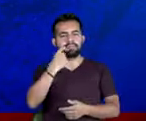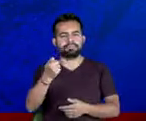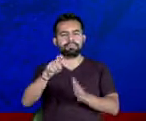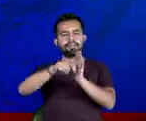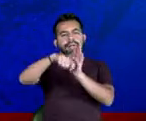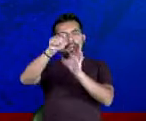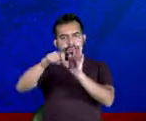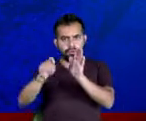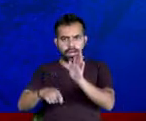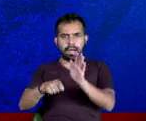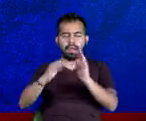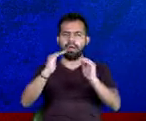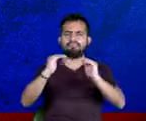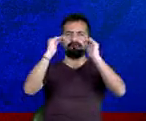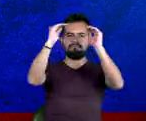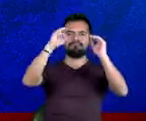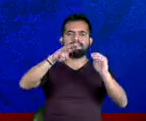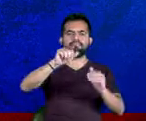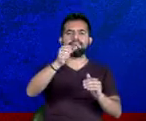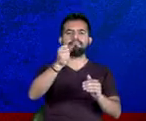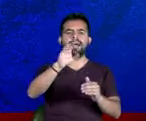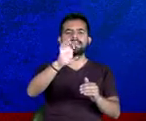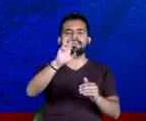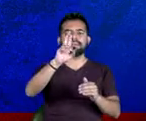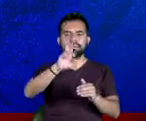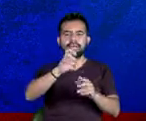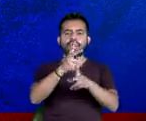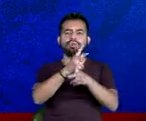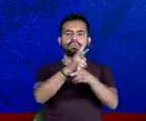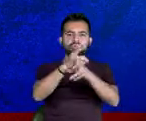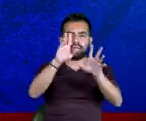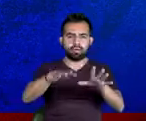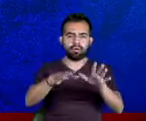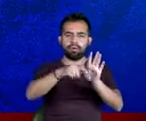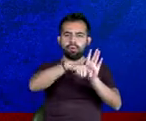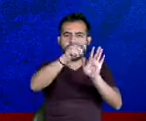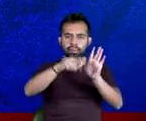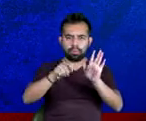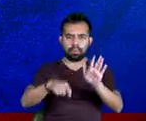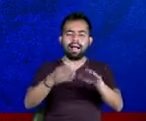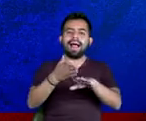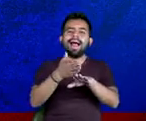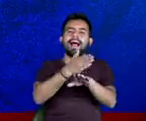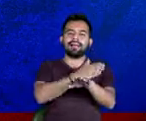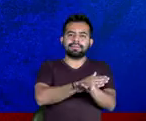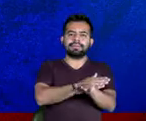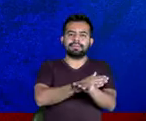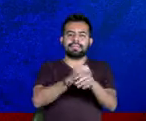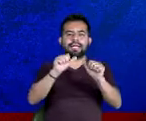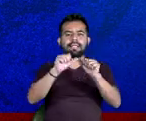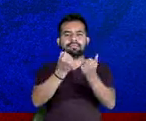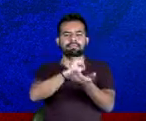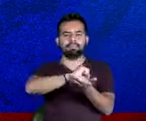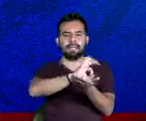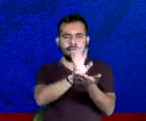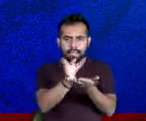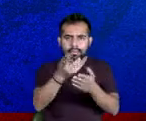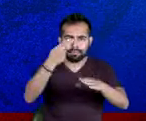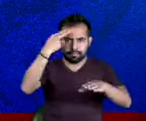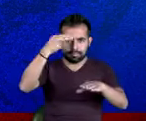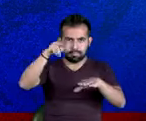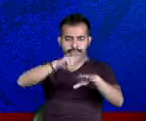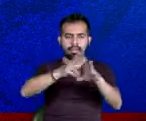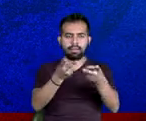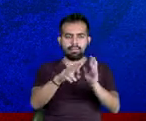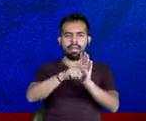jurídico, es exsecretario del Consejo de la Judicatura, exprosecretario de la Asamblea Nacional, asesor de la Corte Constitucional del